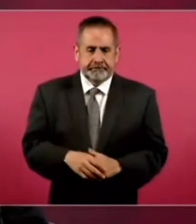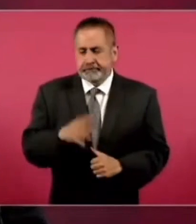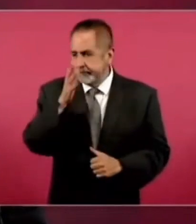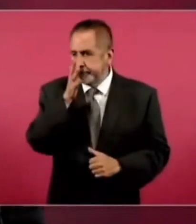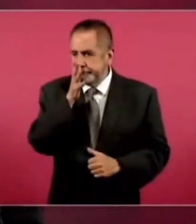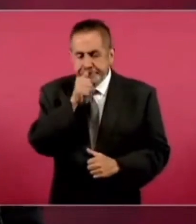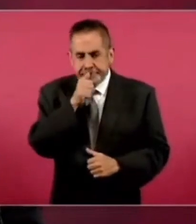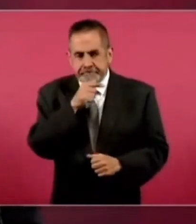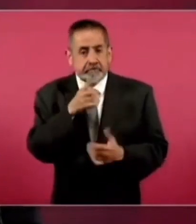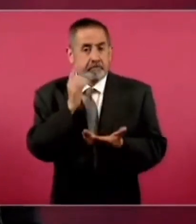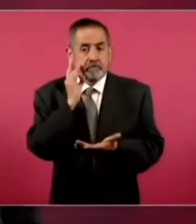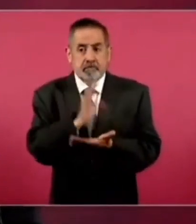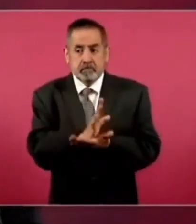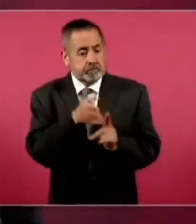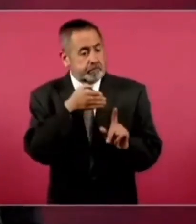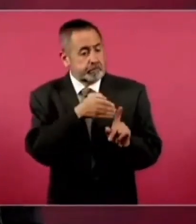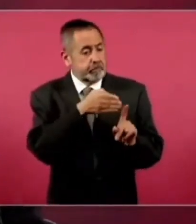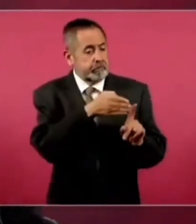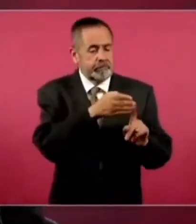no es posible,